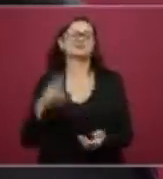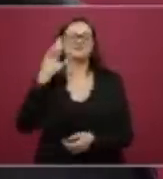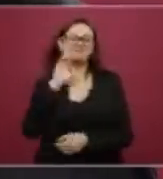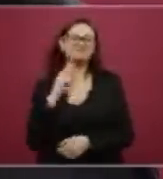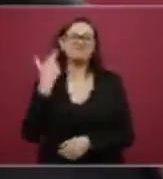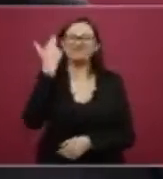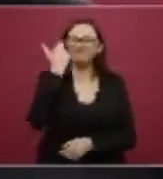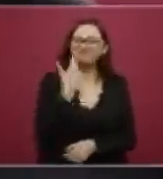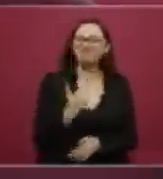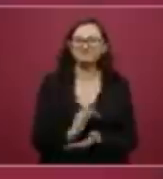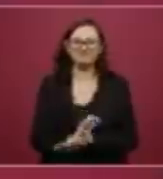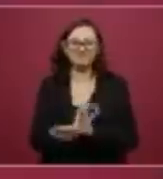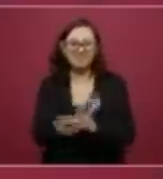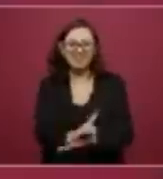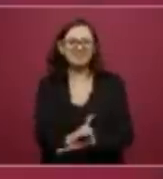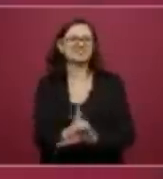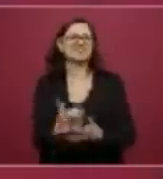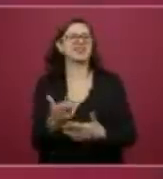todo esto que se va